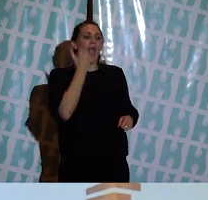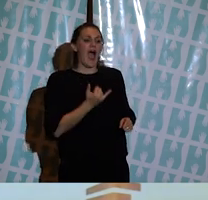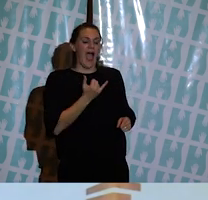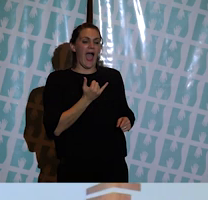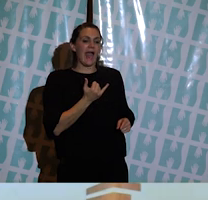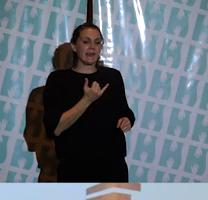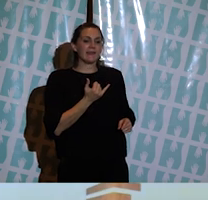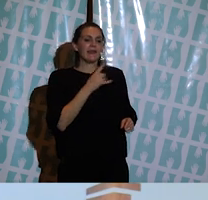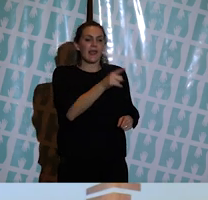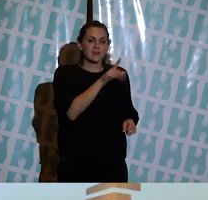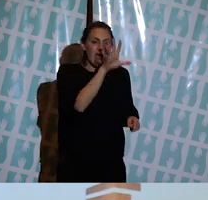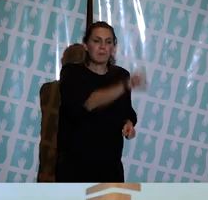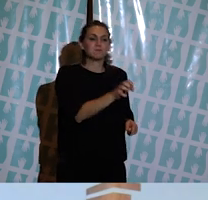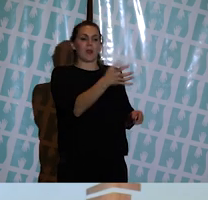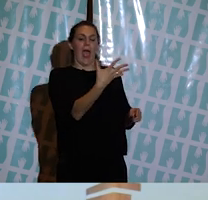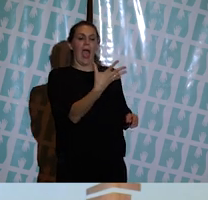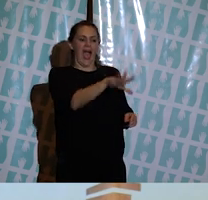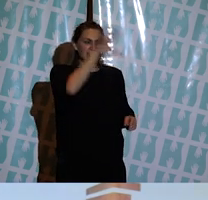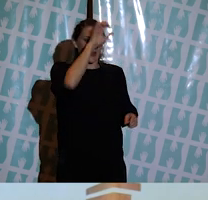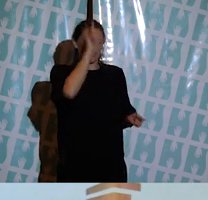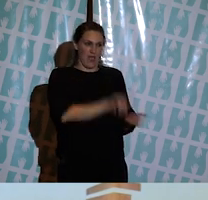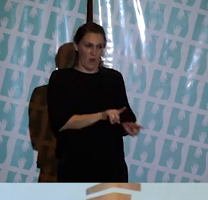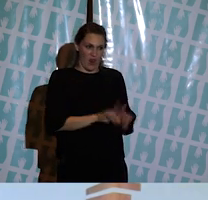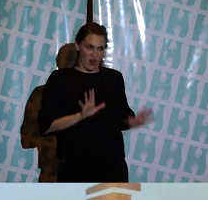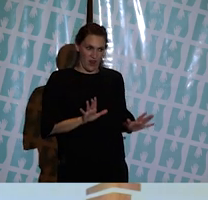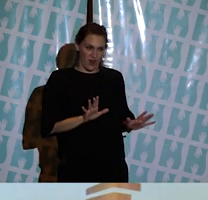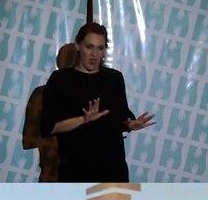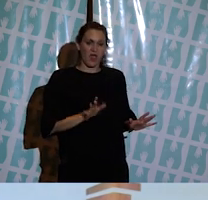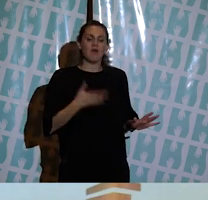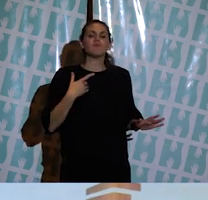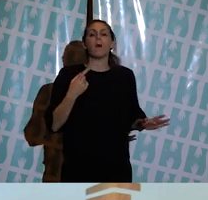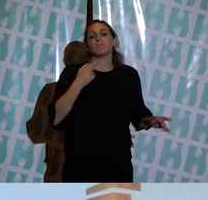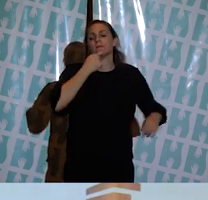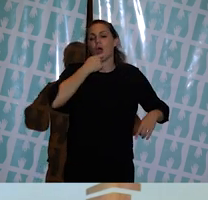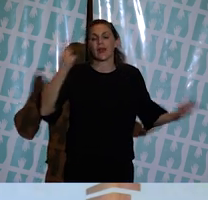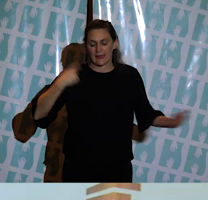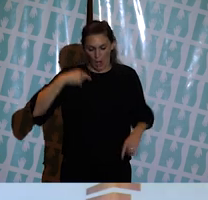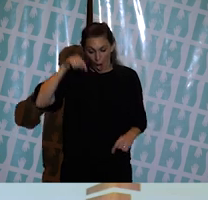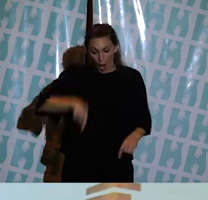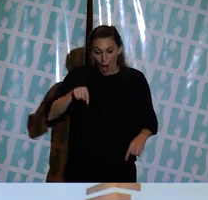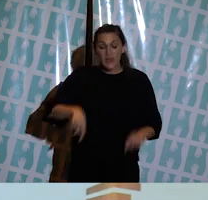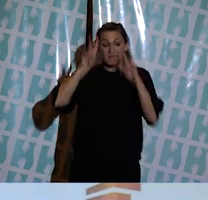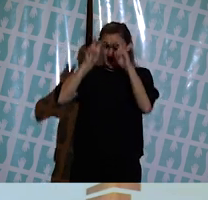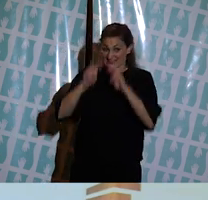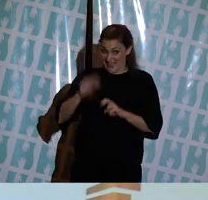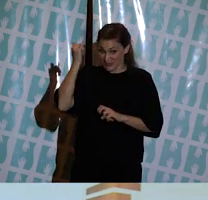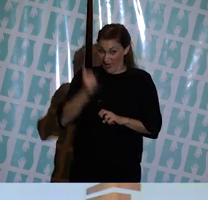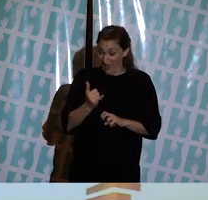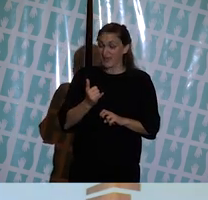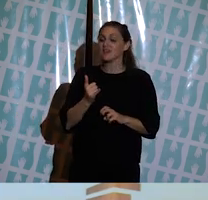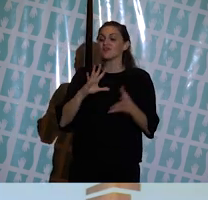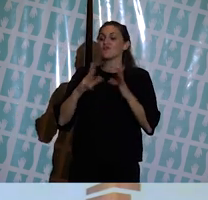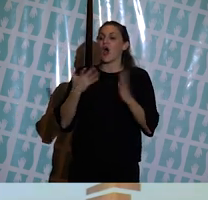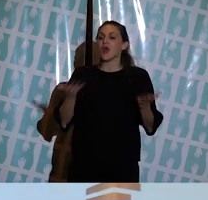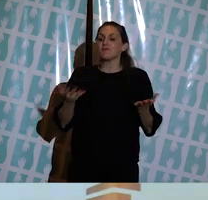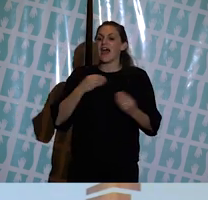en la conducta suicida, en la conducta de autodaño, pero en realidad hoy lo que demuestra la investigación que son formas de